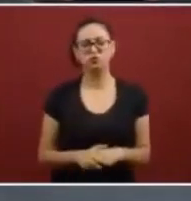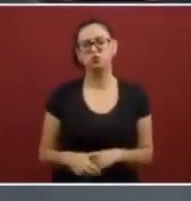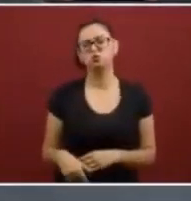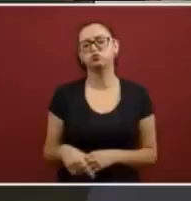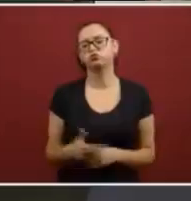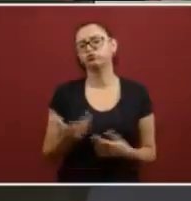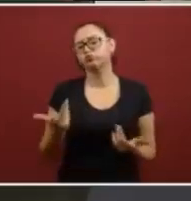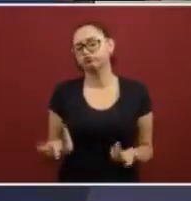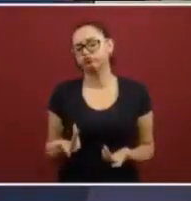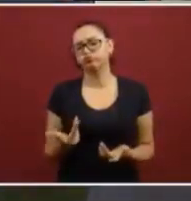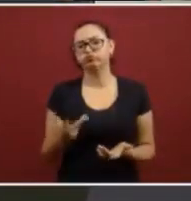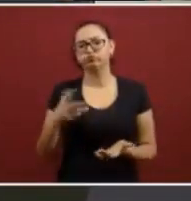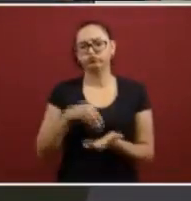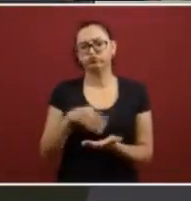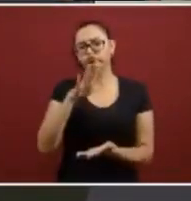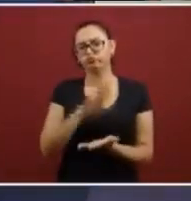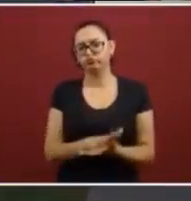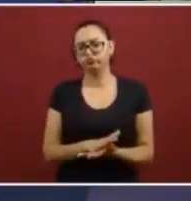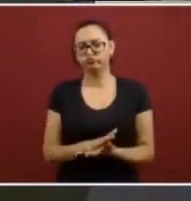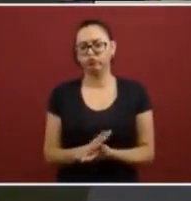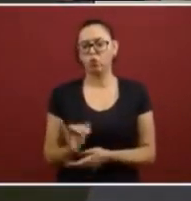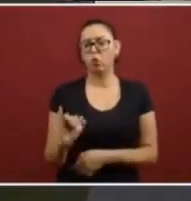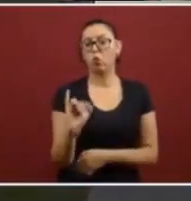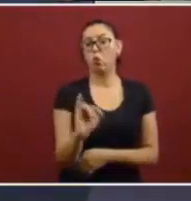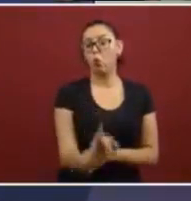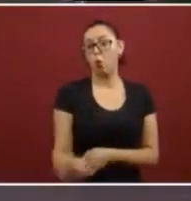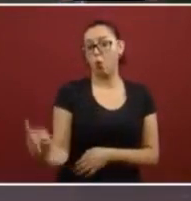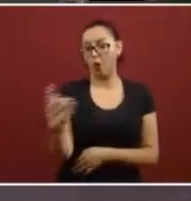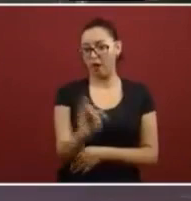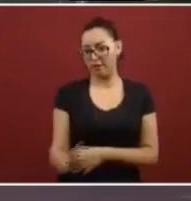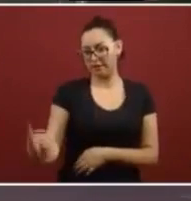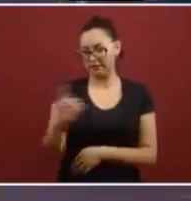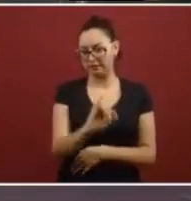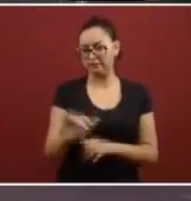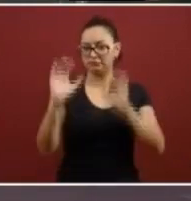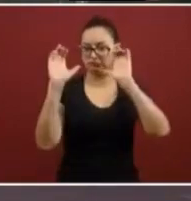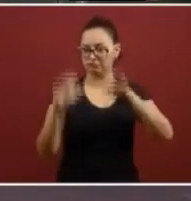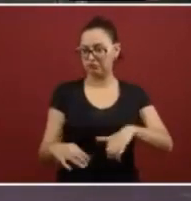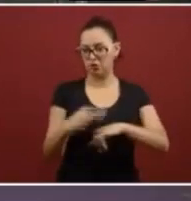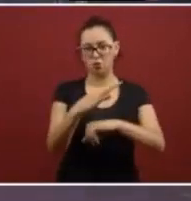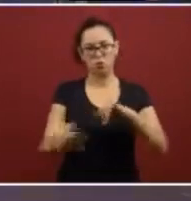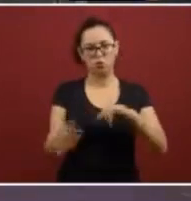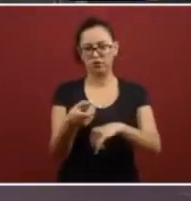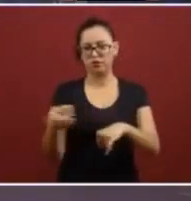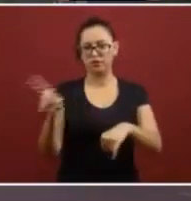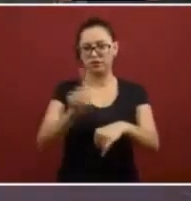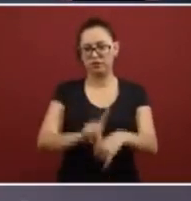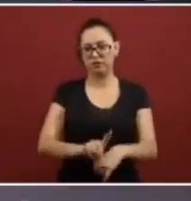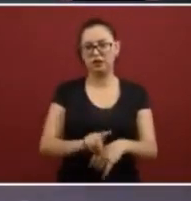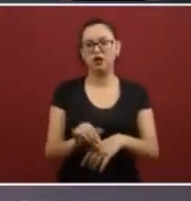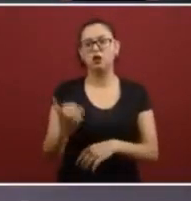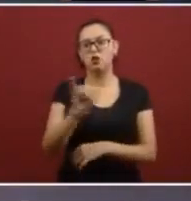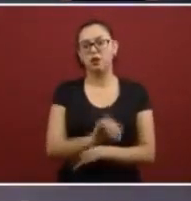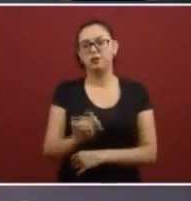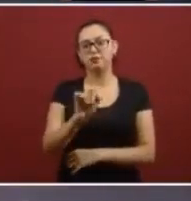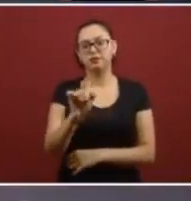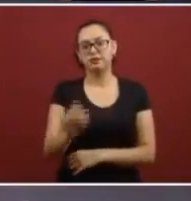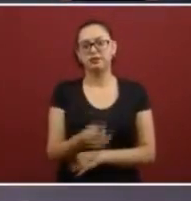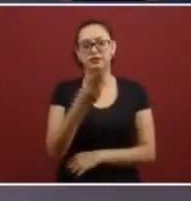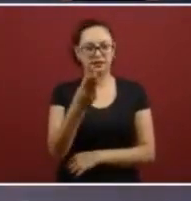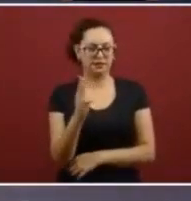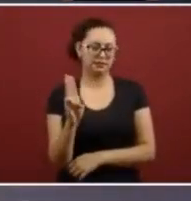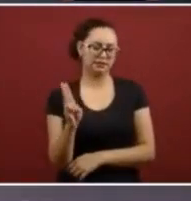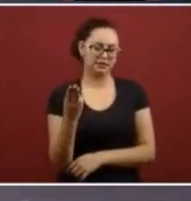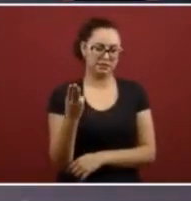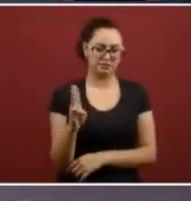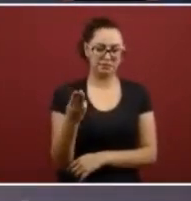puedan adquirir las bases de participación es el jueves. you can Sería el jueves participate 23 de on the mayo. 23rd on Originalmente May.